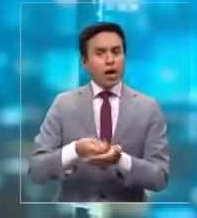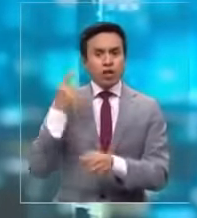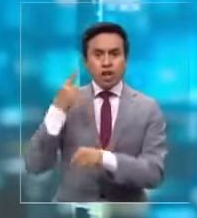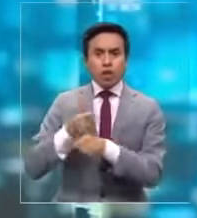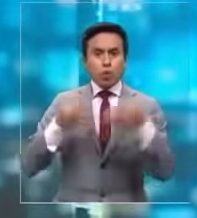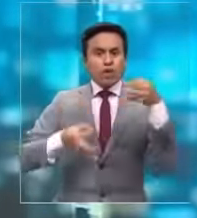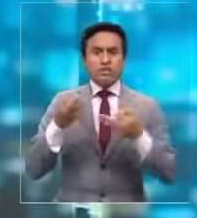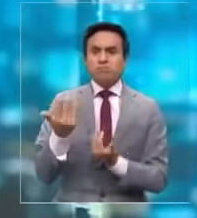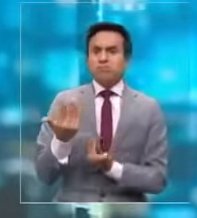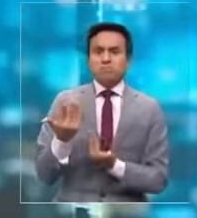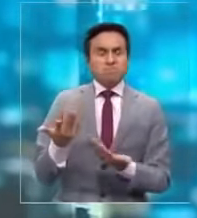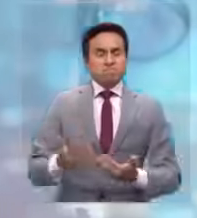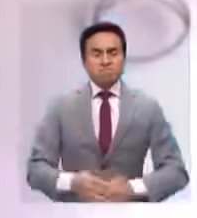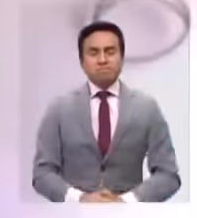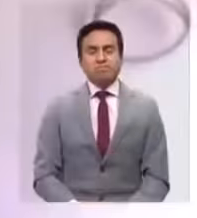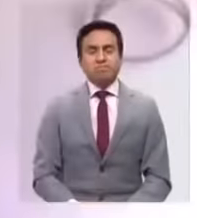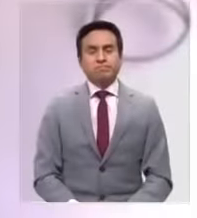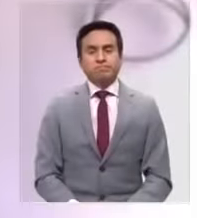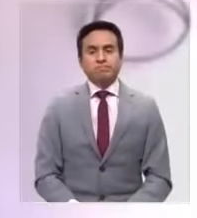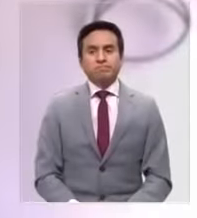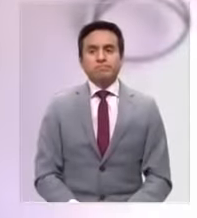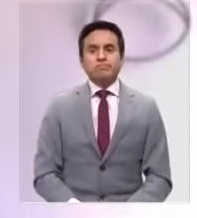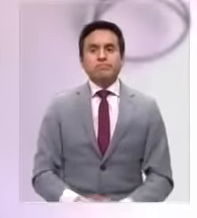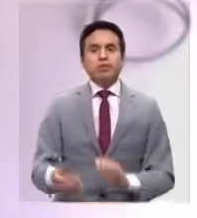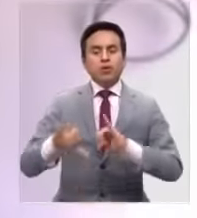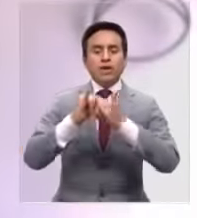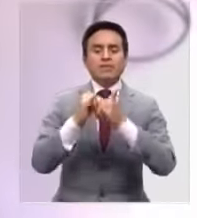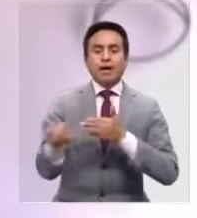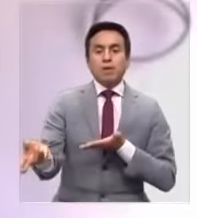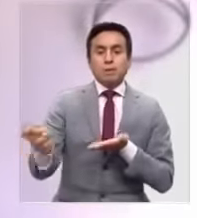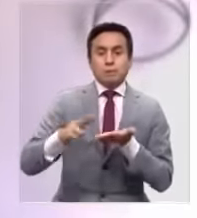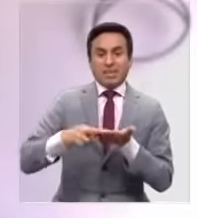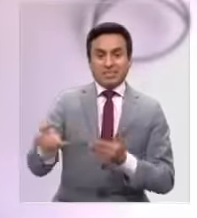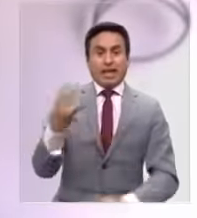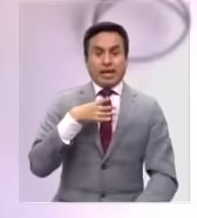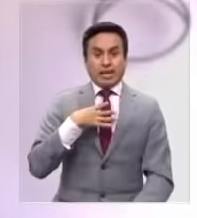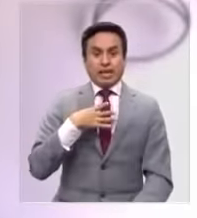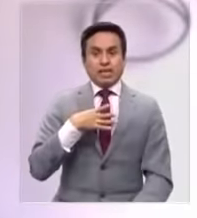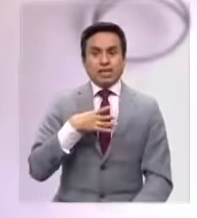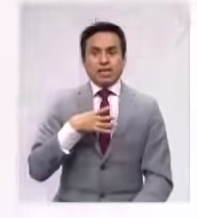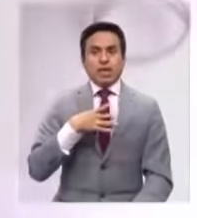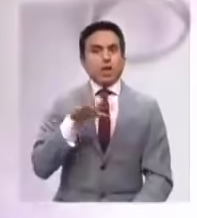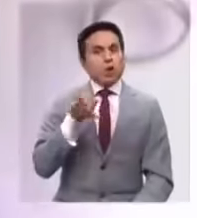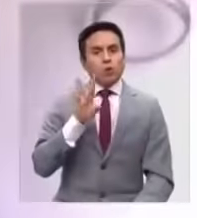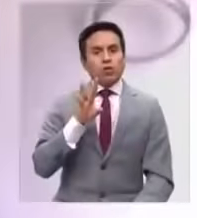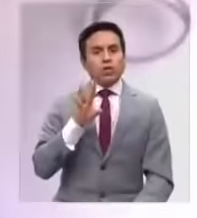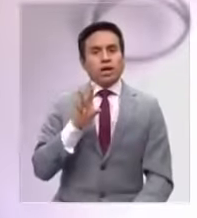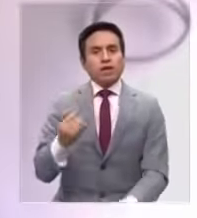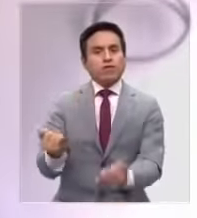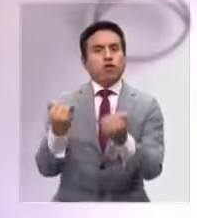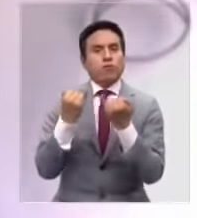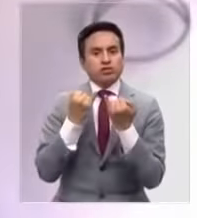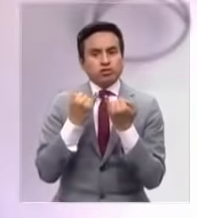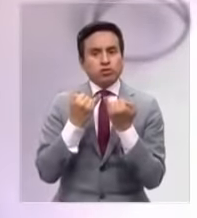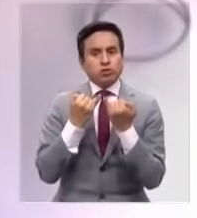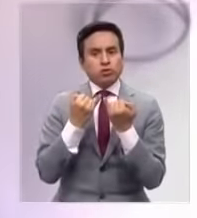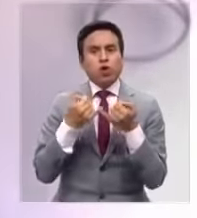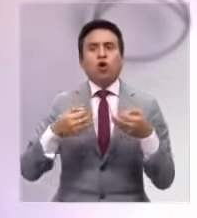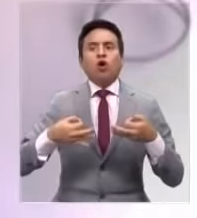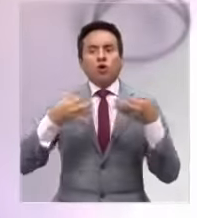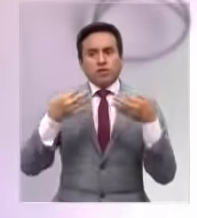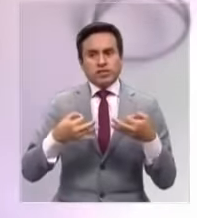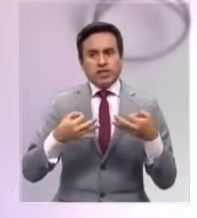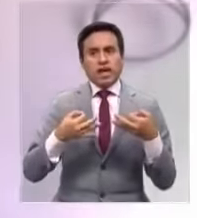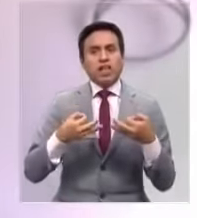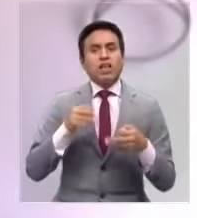ordenado por los jueces. Mediante un mensaje de WhatsApp, fue la única información oficial